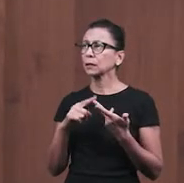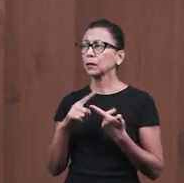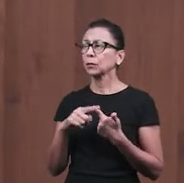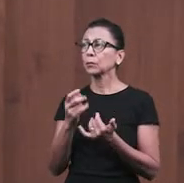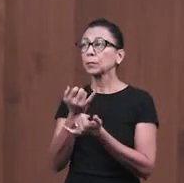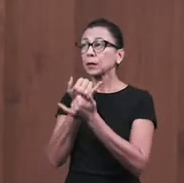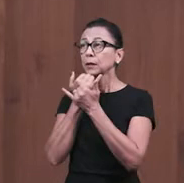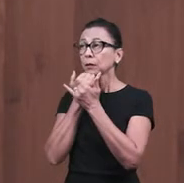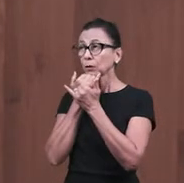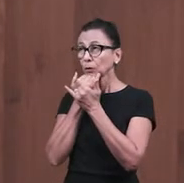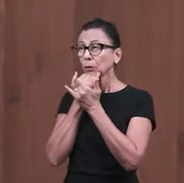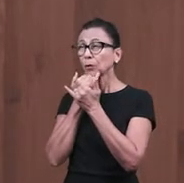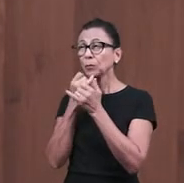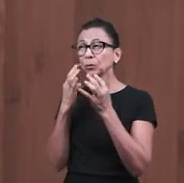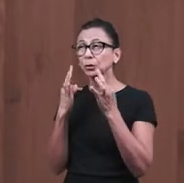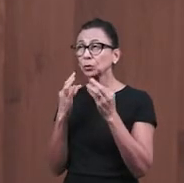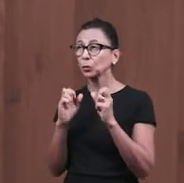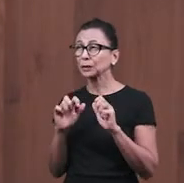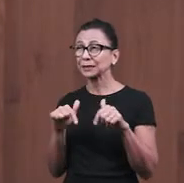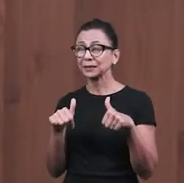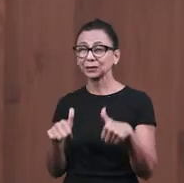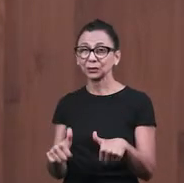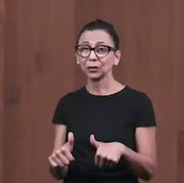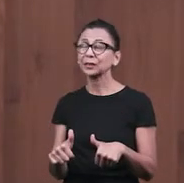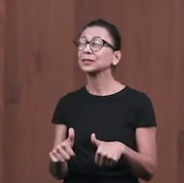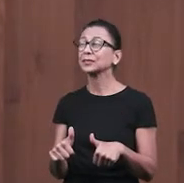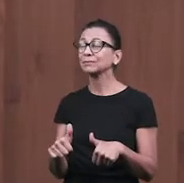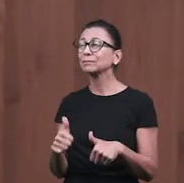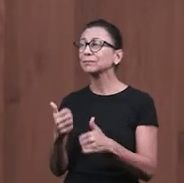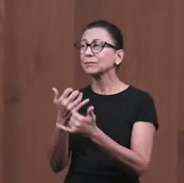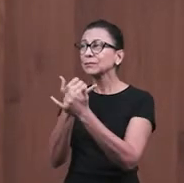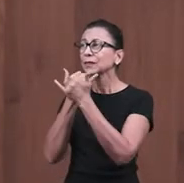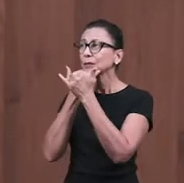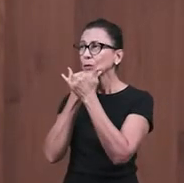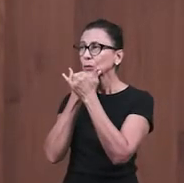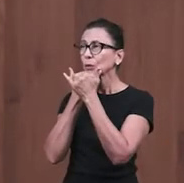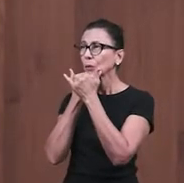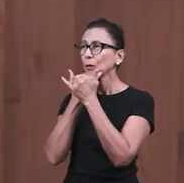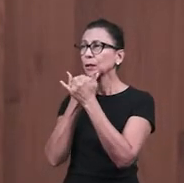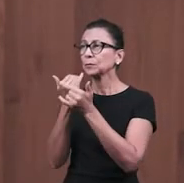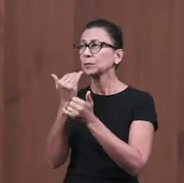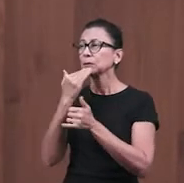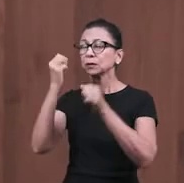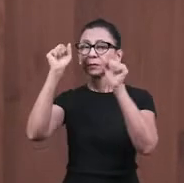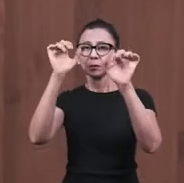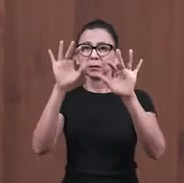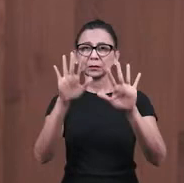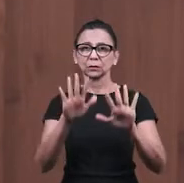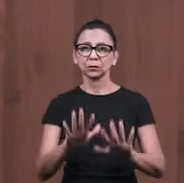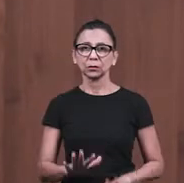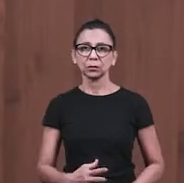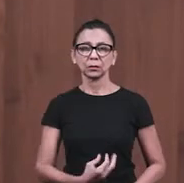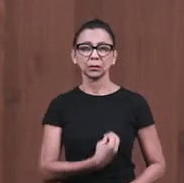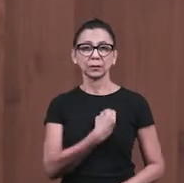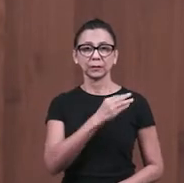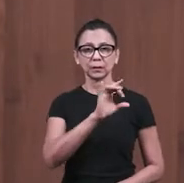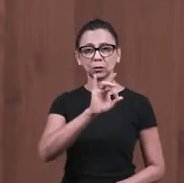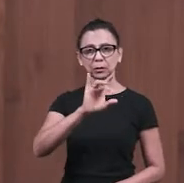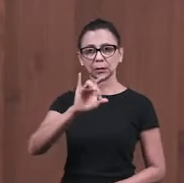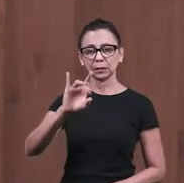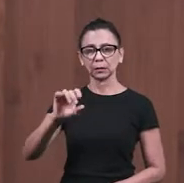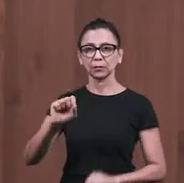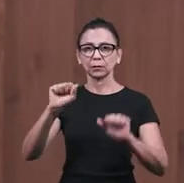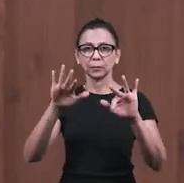nuestros pecados, por aquello que hicimos que te entristeció. Que el Señor pueda estar bendiciendo nuestras vidas, bendiciendo